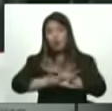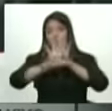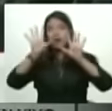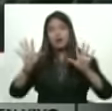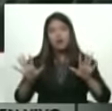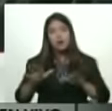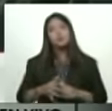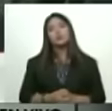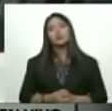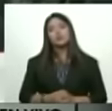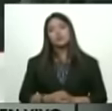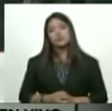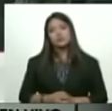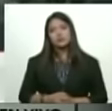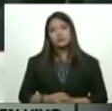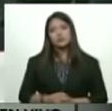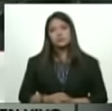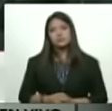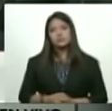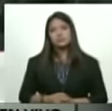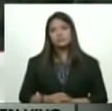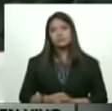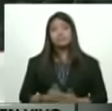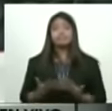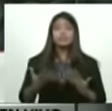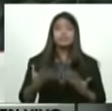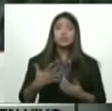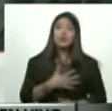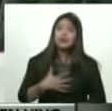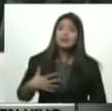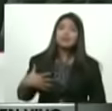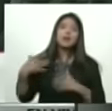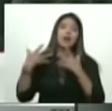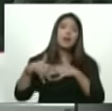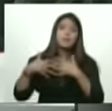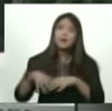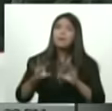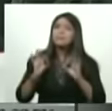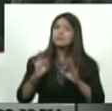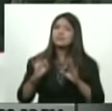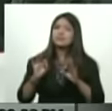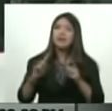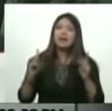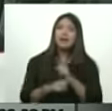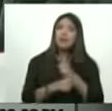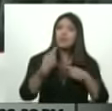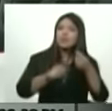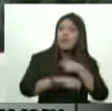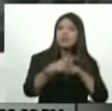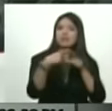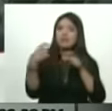Complajo mucho los deseos de muchos exportadores, ¿no? Sobre todo la tasa de cambio a CIMADI,